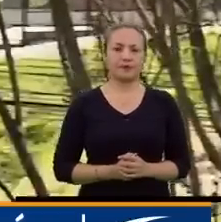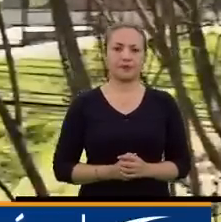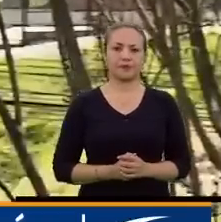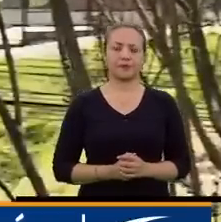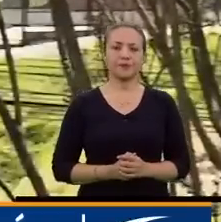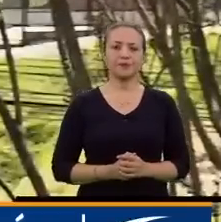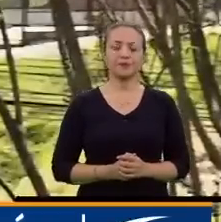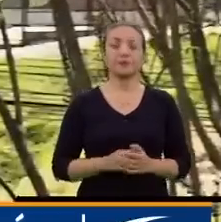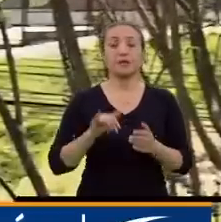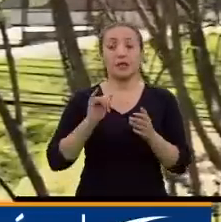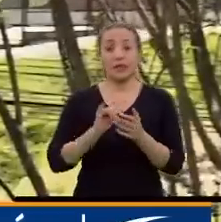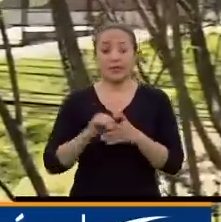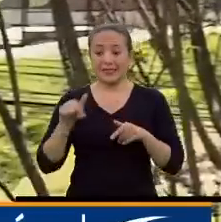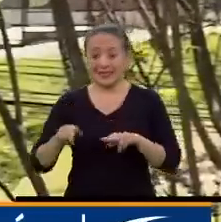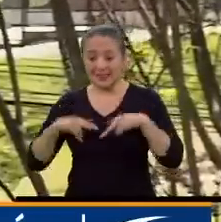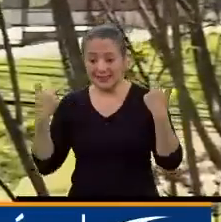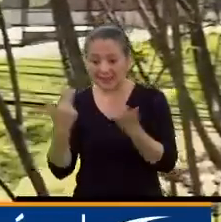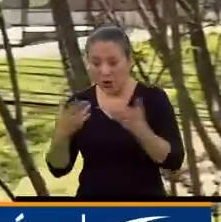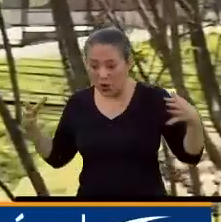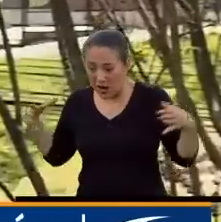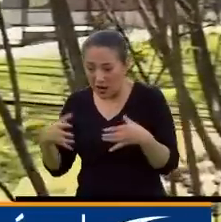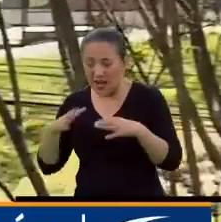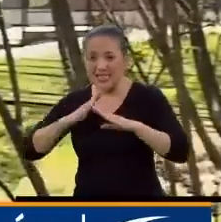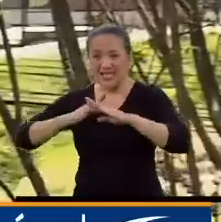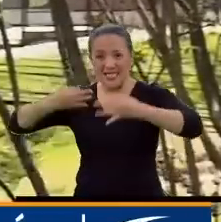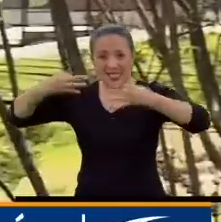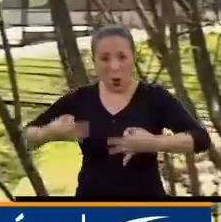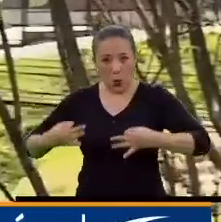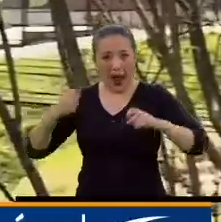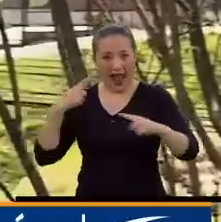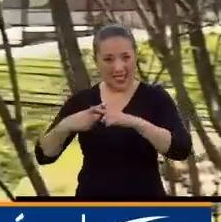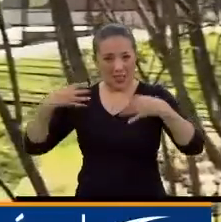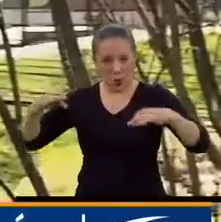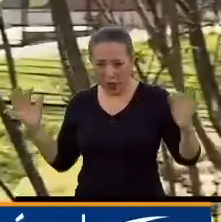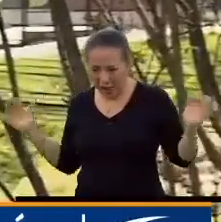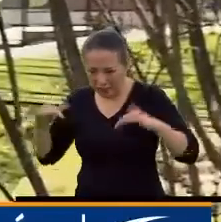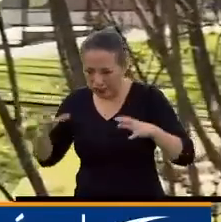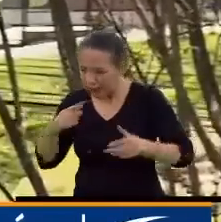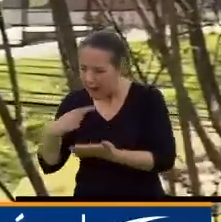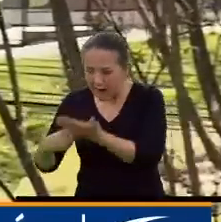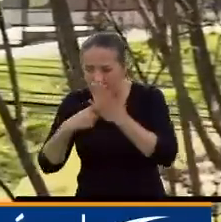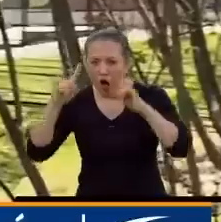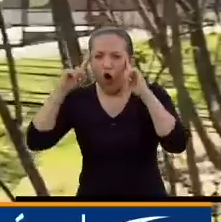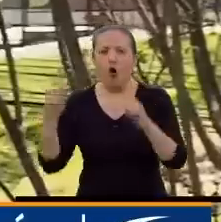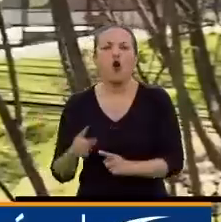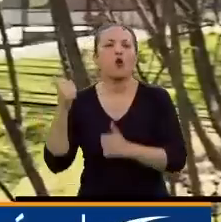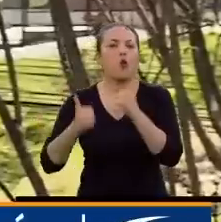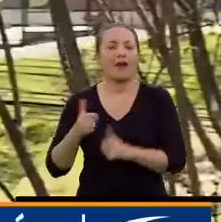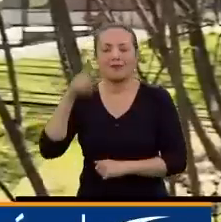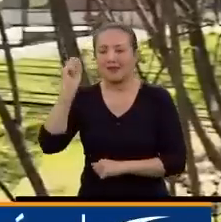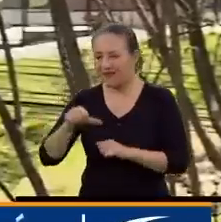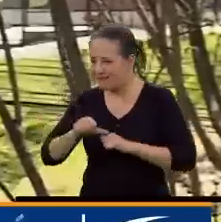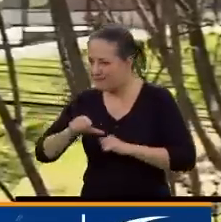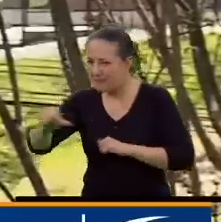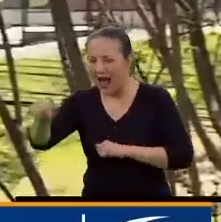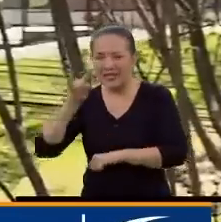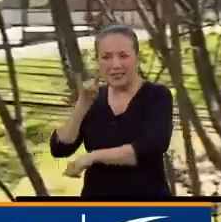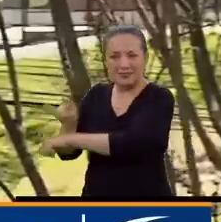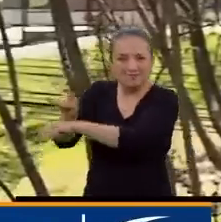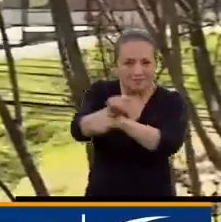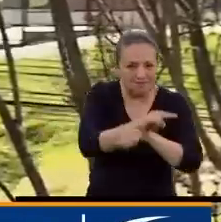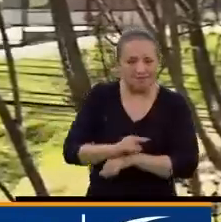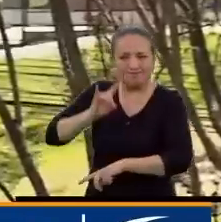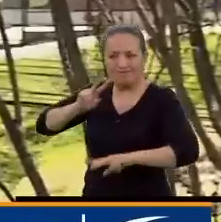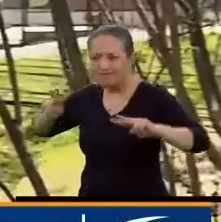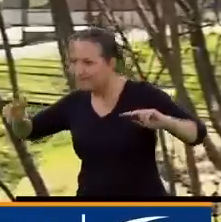Las conclusiones de este Consejo de Seguridad Extraordinario fue incluso también tener una permanente vigilancia y seguridad aquí en la localidad de Ciudad